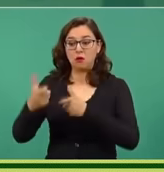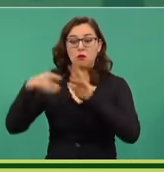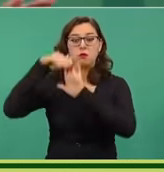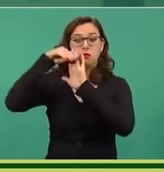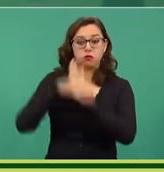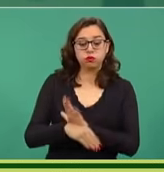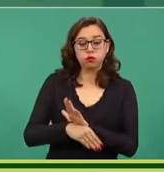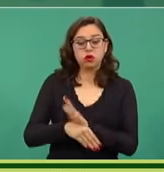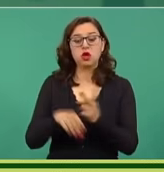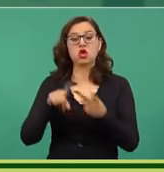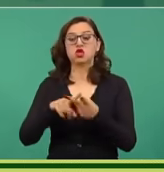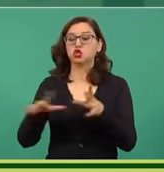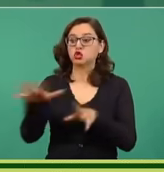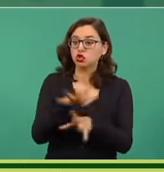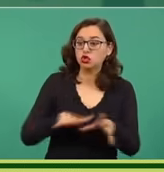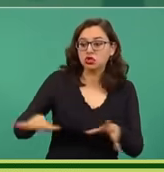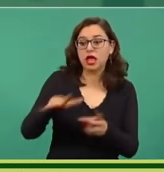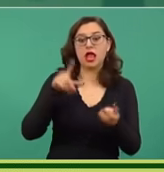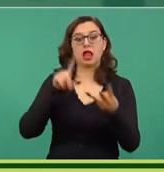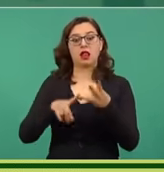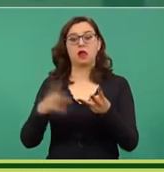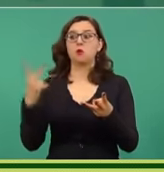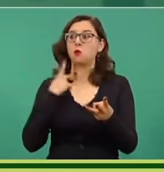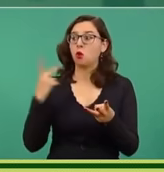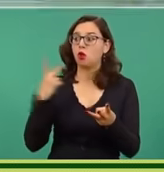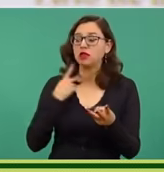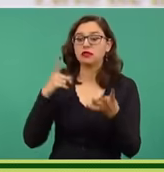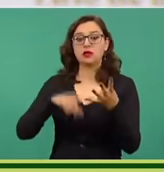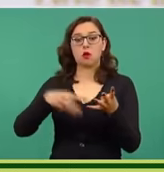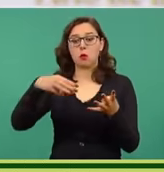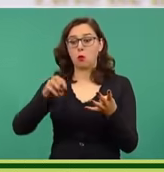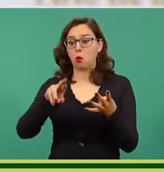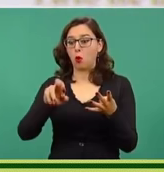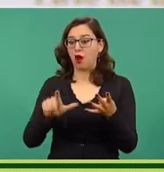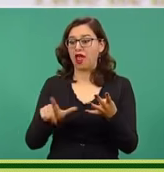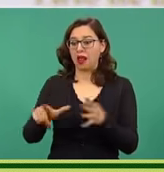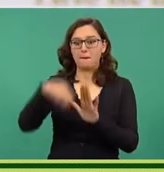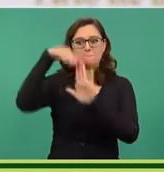lo moral una decadencia